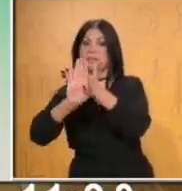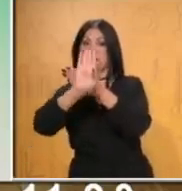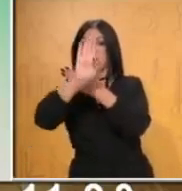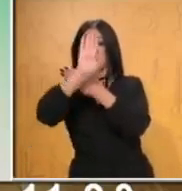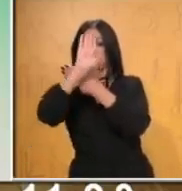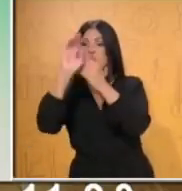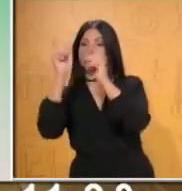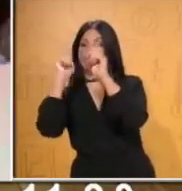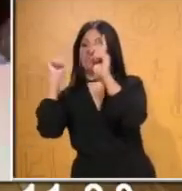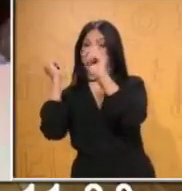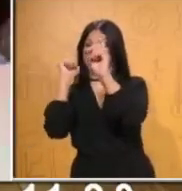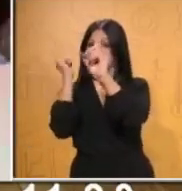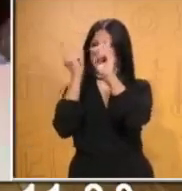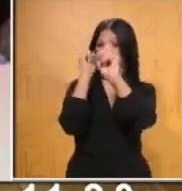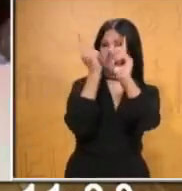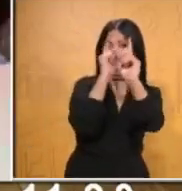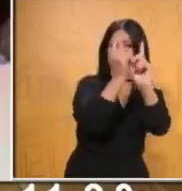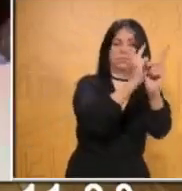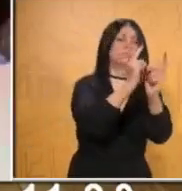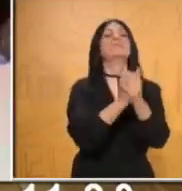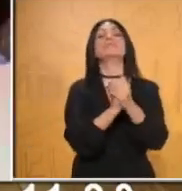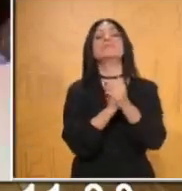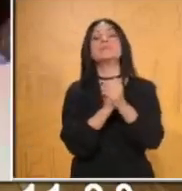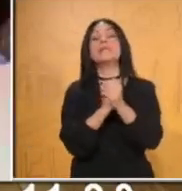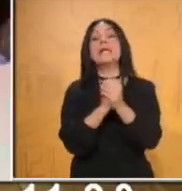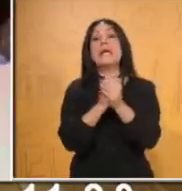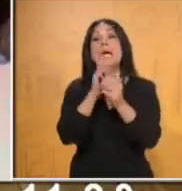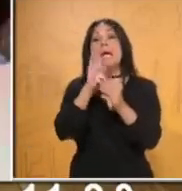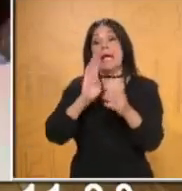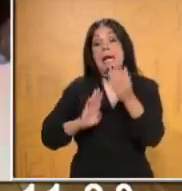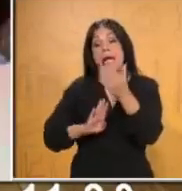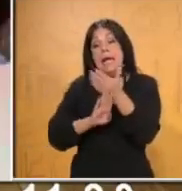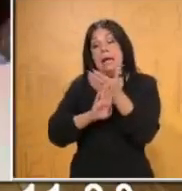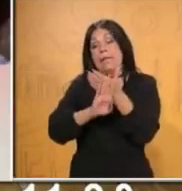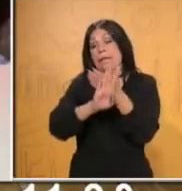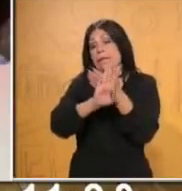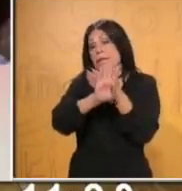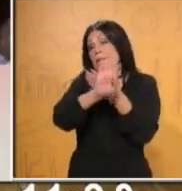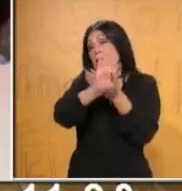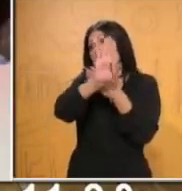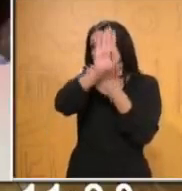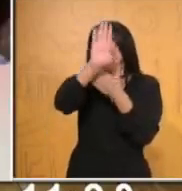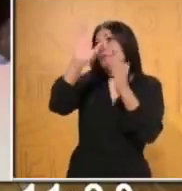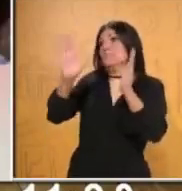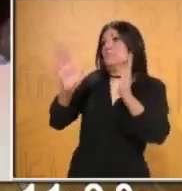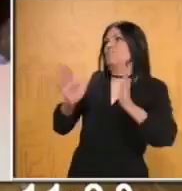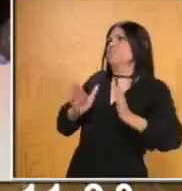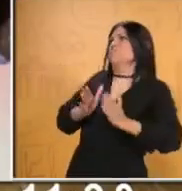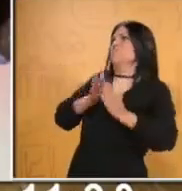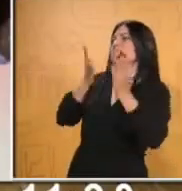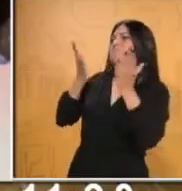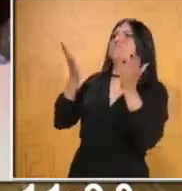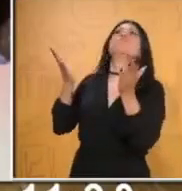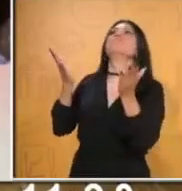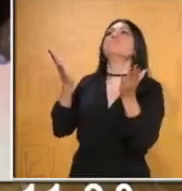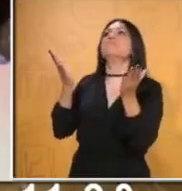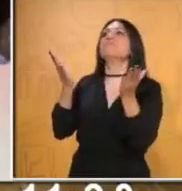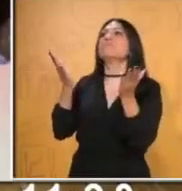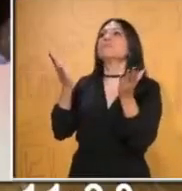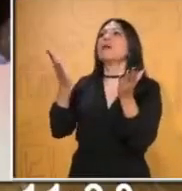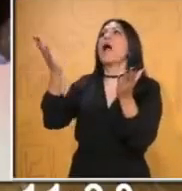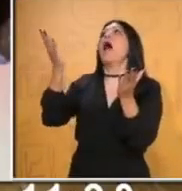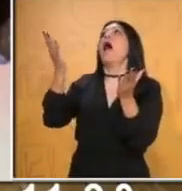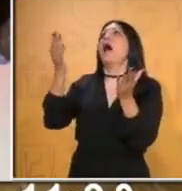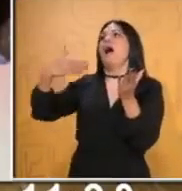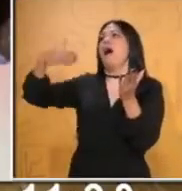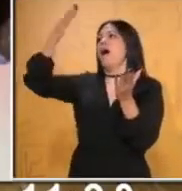reflexionar. El primer espíritu que se le aparece a Scrooge en su sueño es el espíritu de la